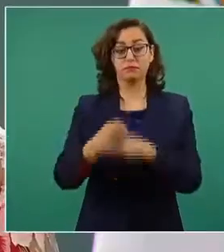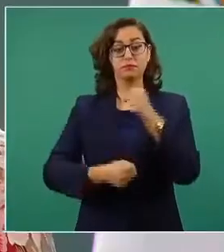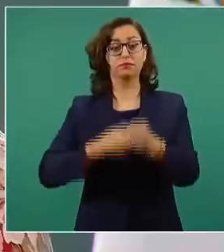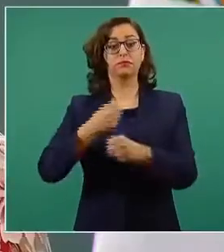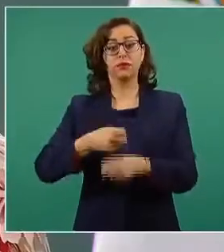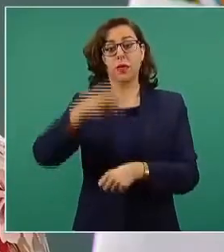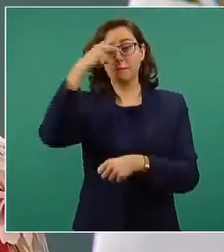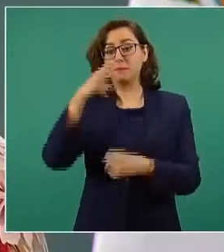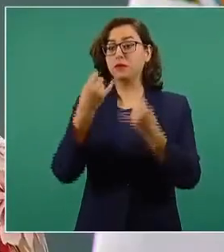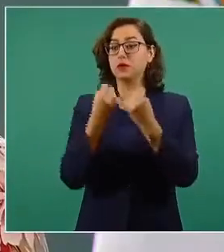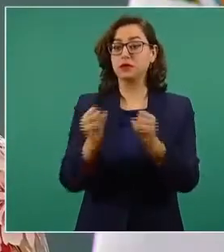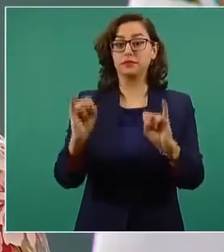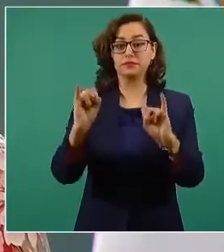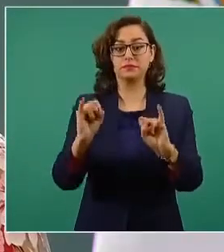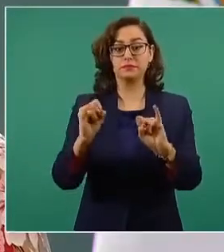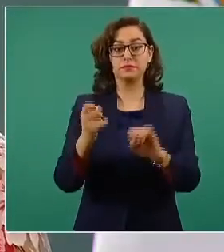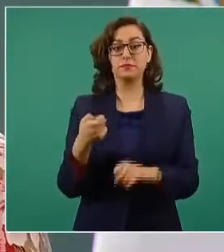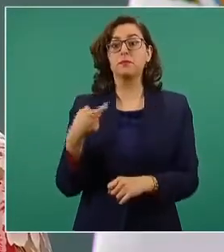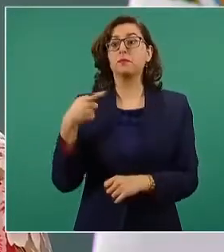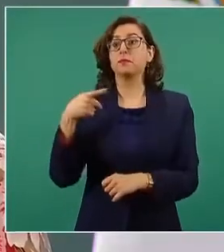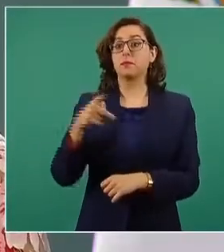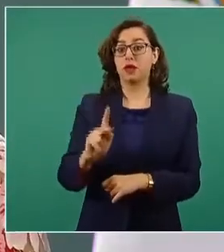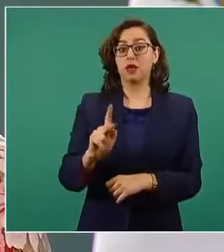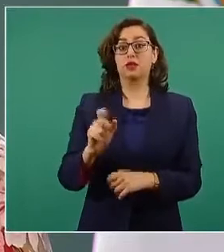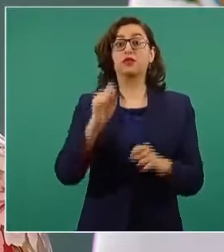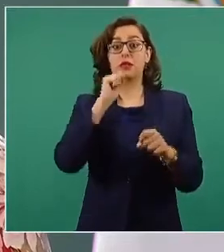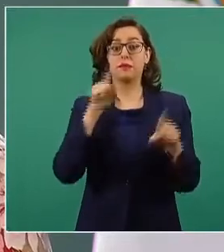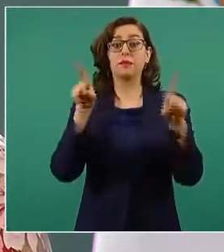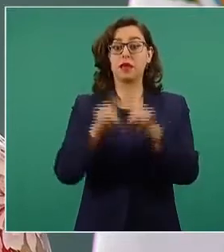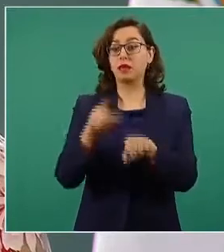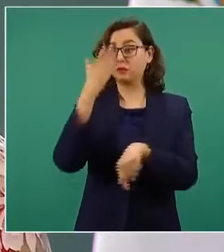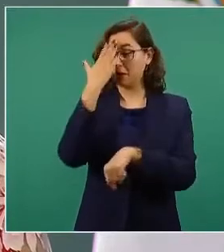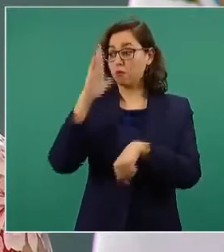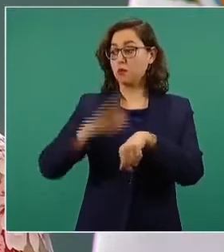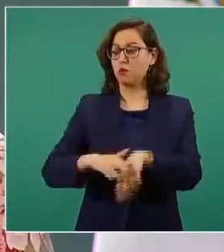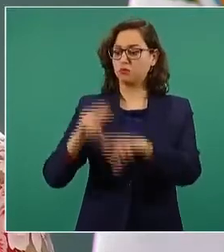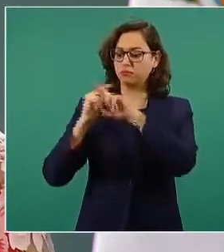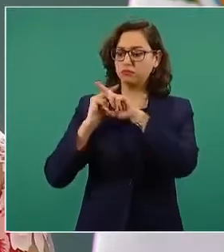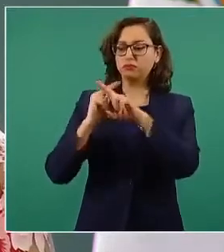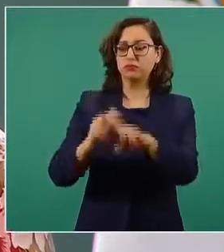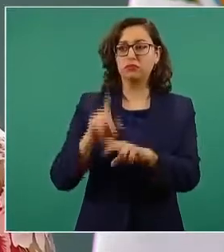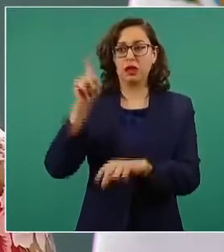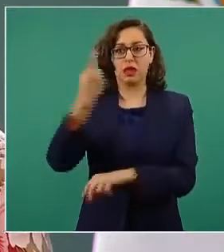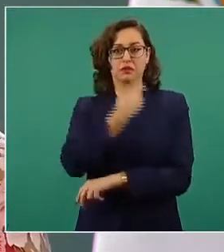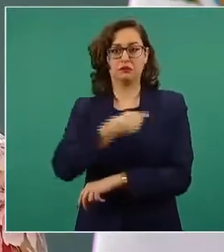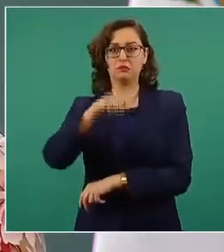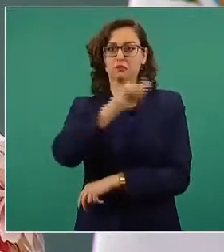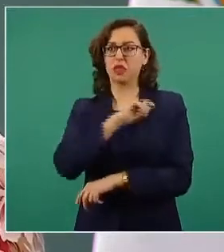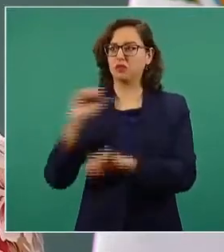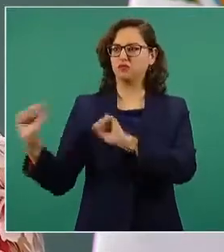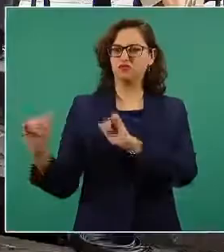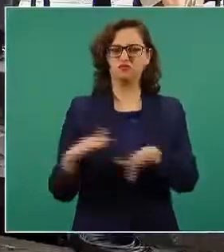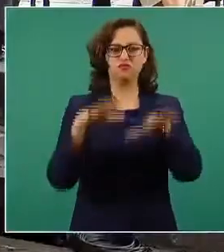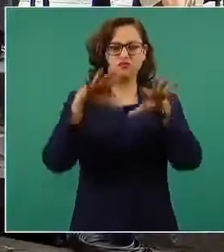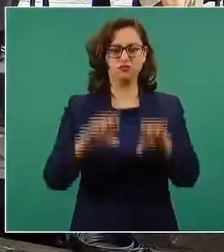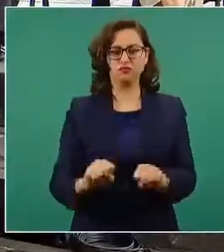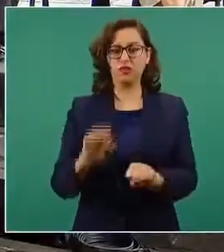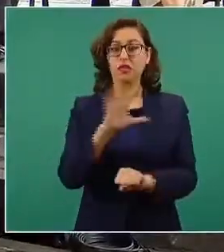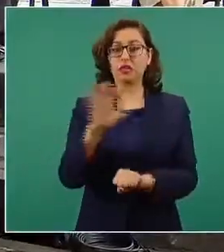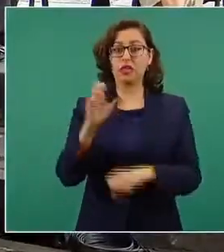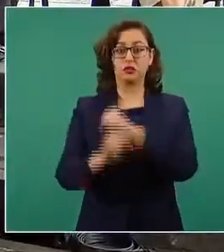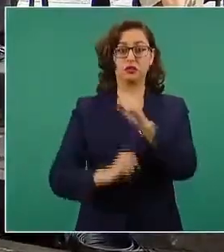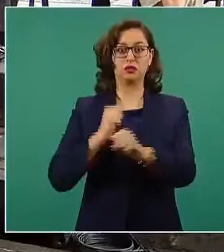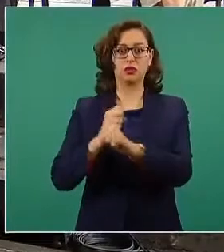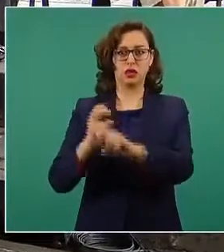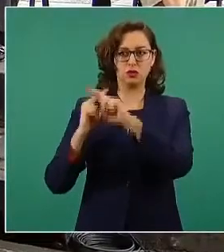se cumplen 500 años de la llamada conquista. Pero tomamos la decisión, precisamente este año,